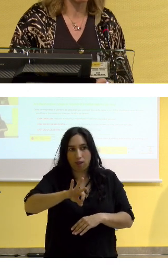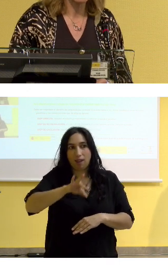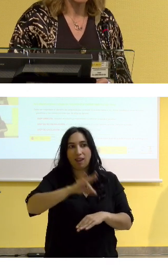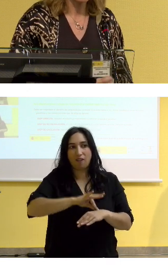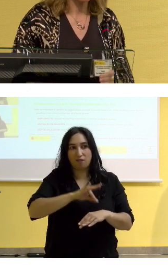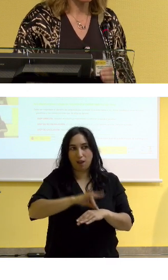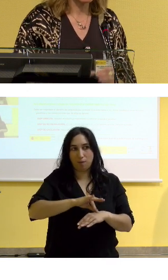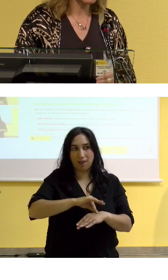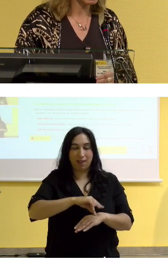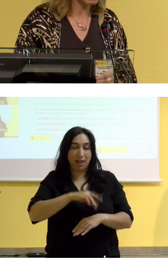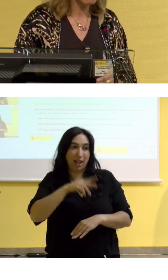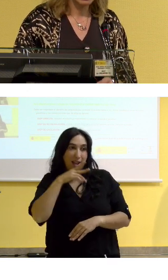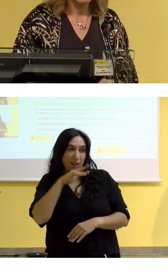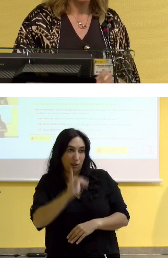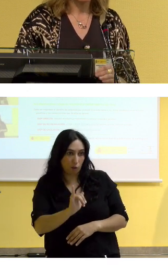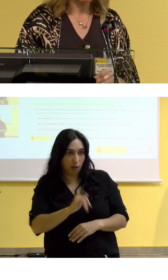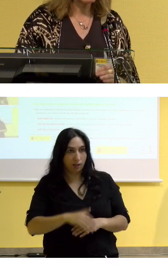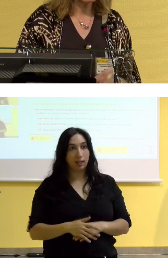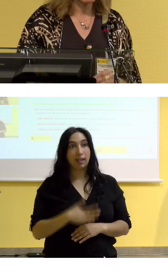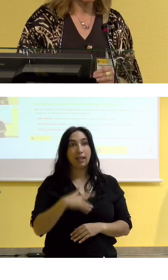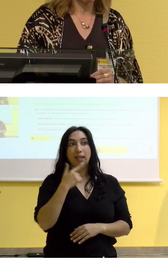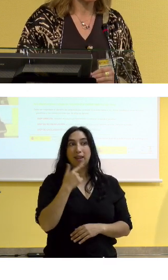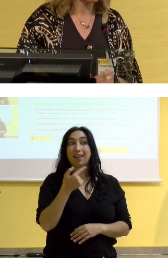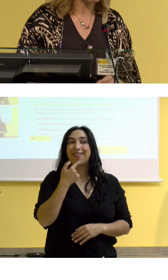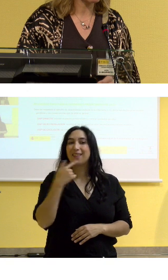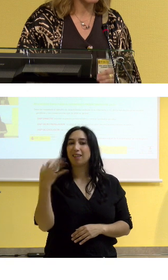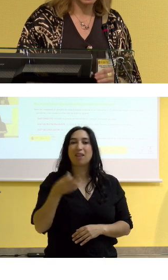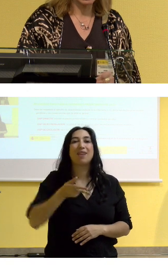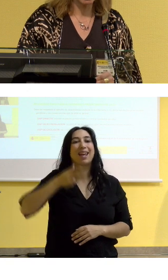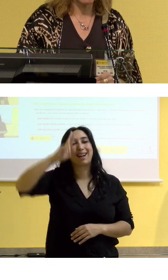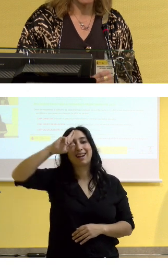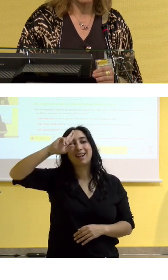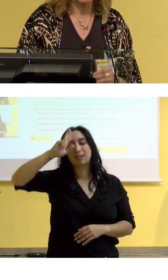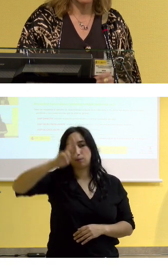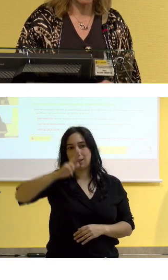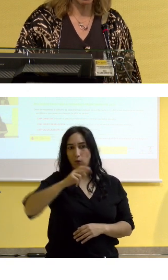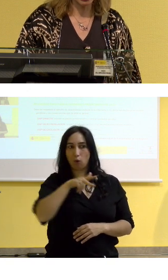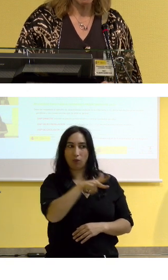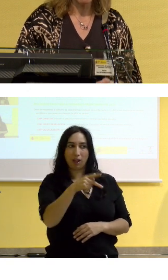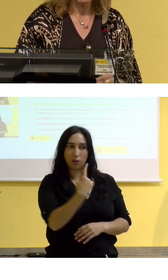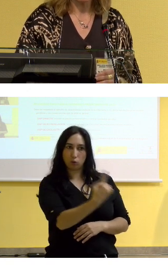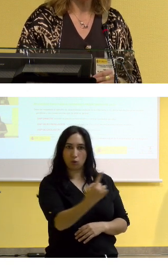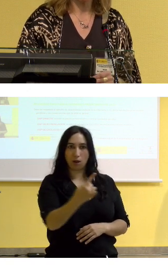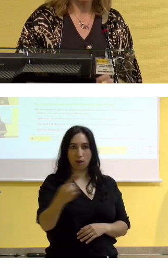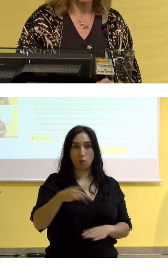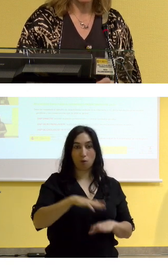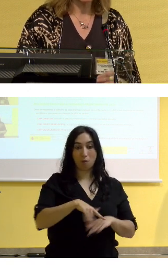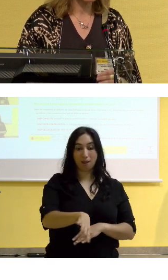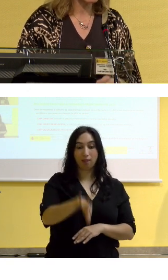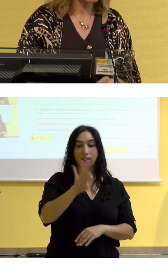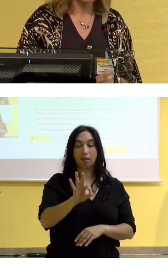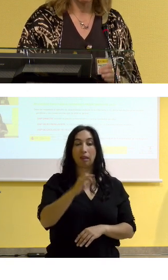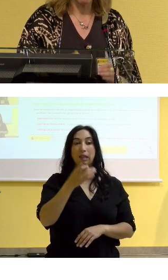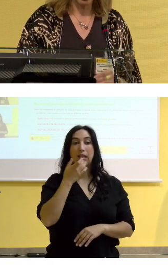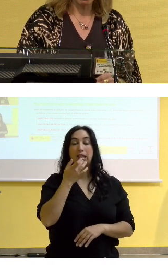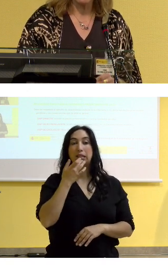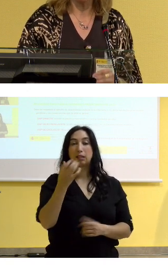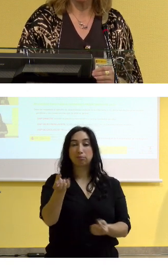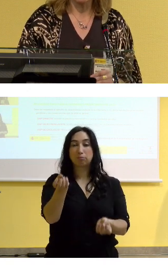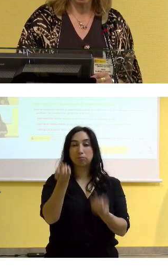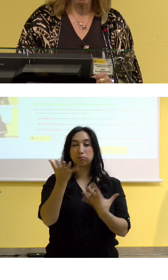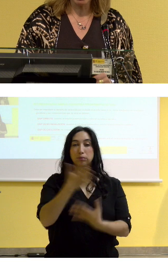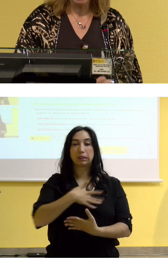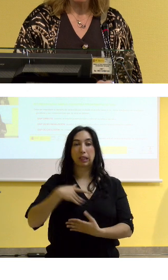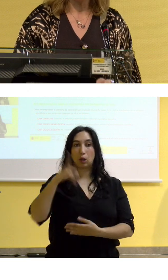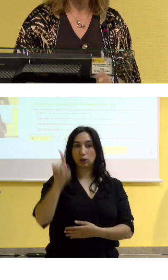Huntington. Entonces, dice que debe ser respetado el derecho de cada individuo a decidir si es informado